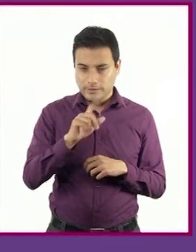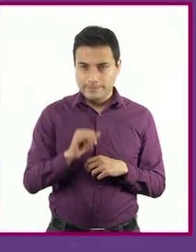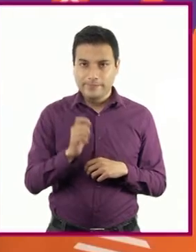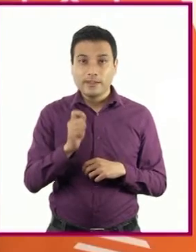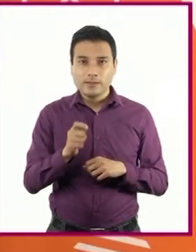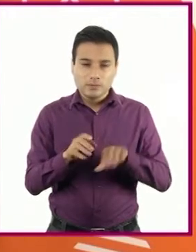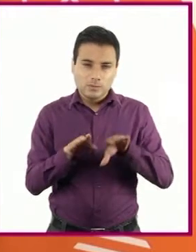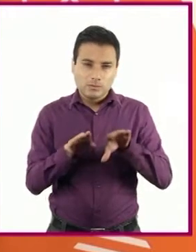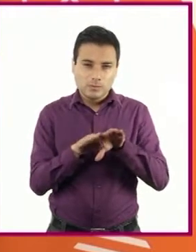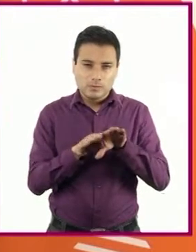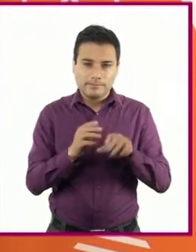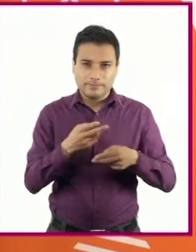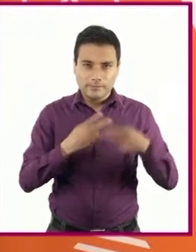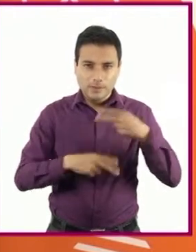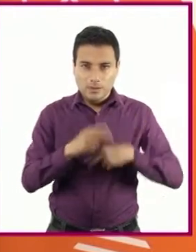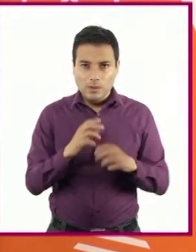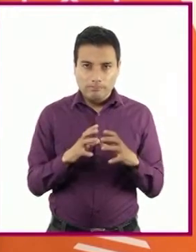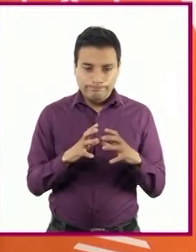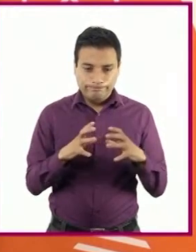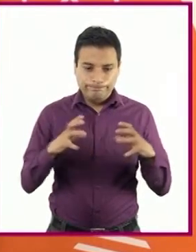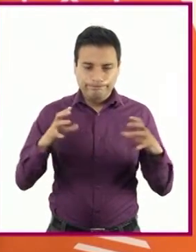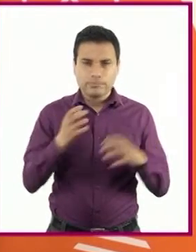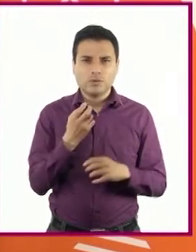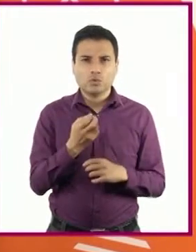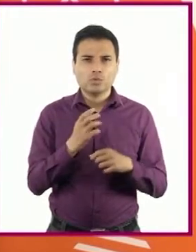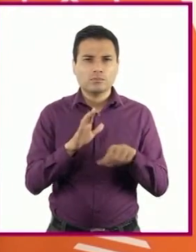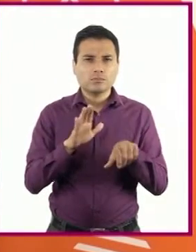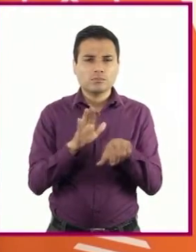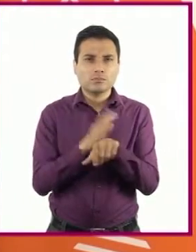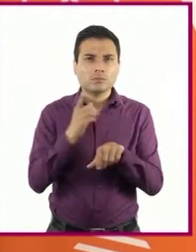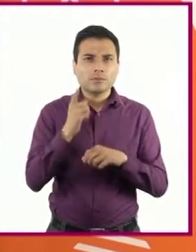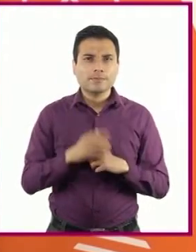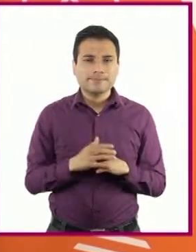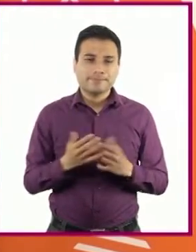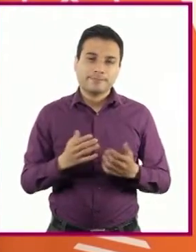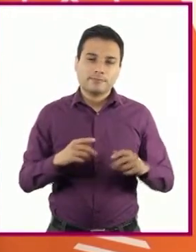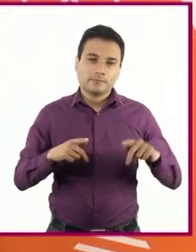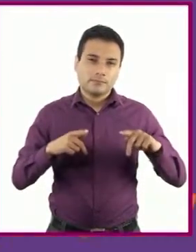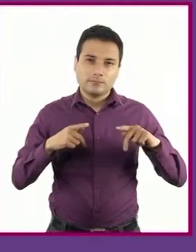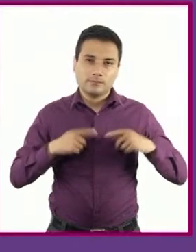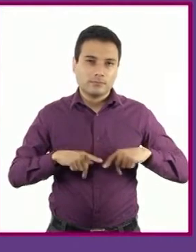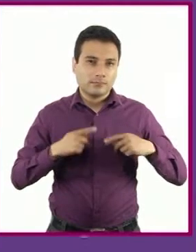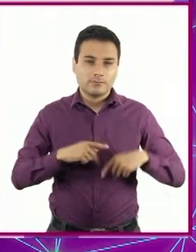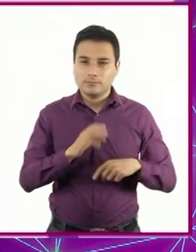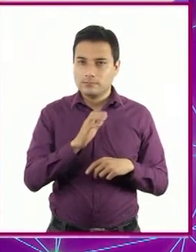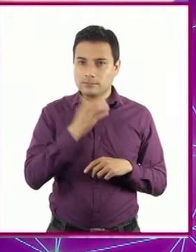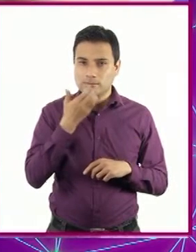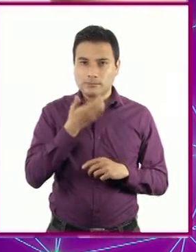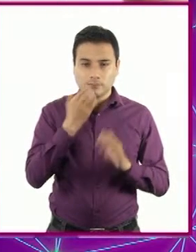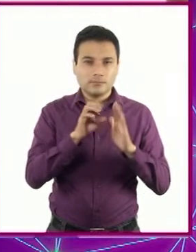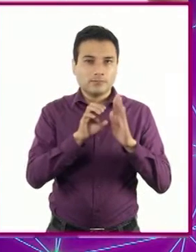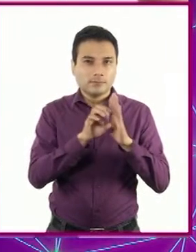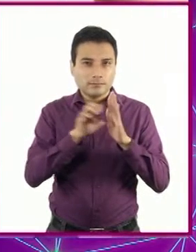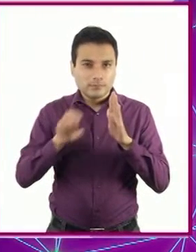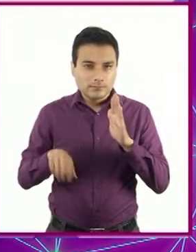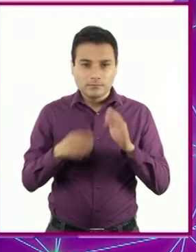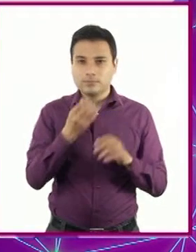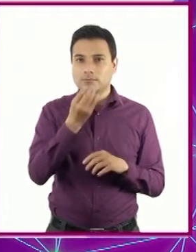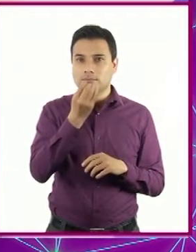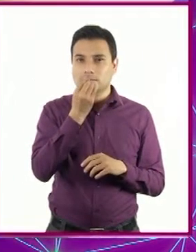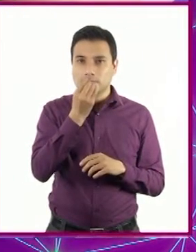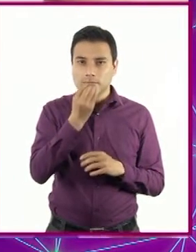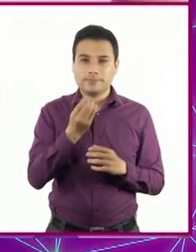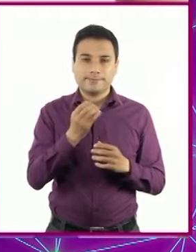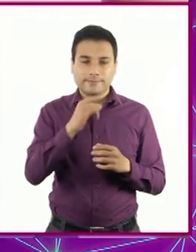gástricas. Algunas causas de este padecimiento se relacionan con los estilos de vida actuales, como la ingesta de gran cantidad de